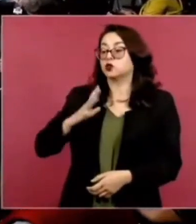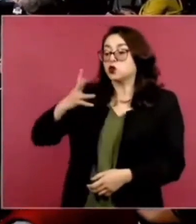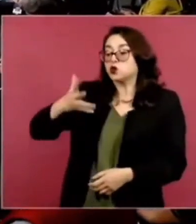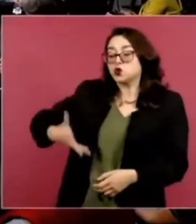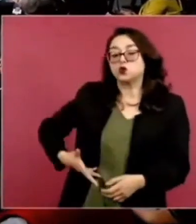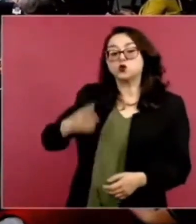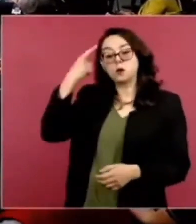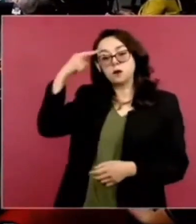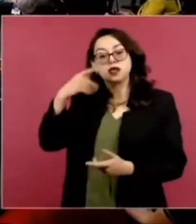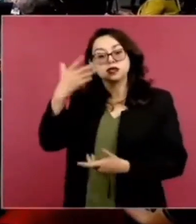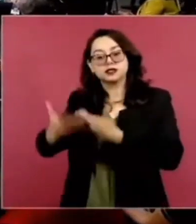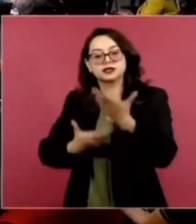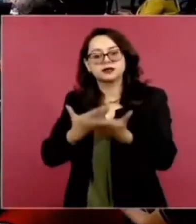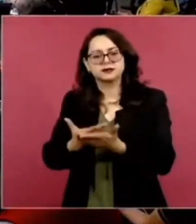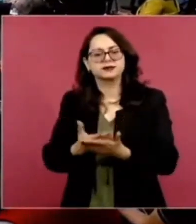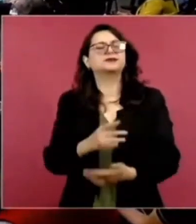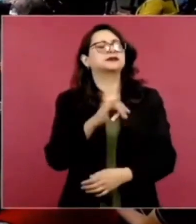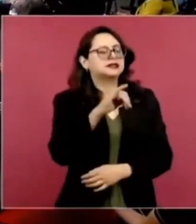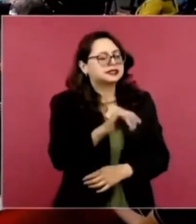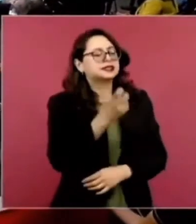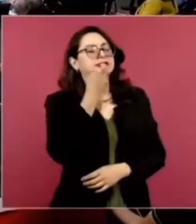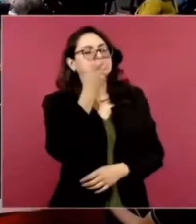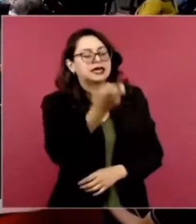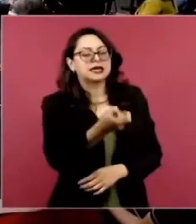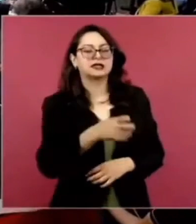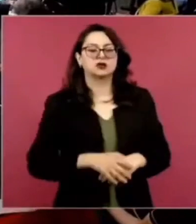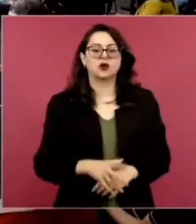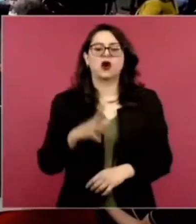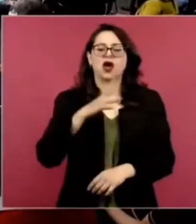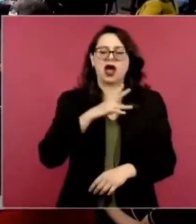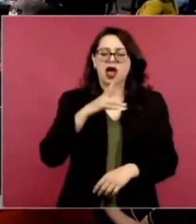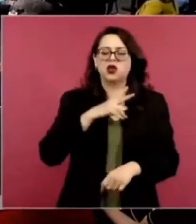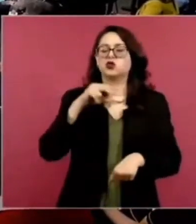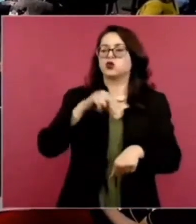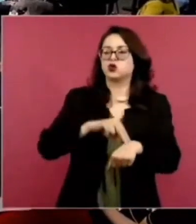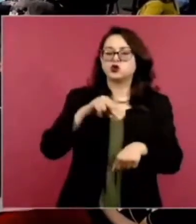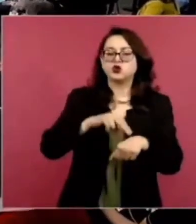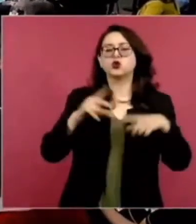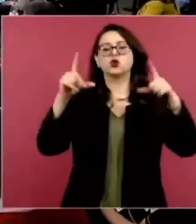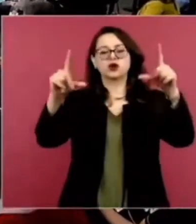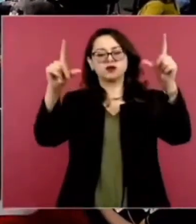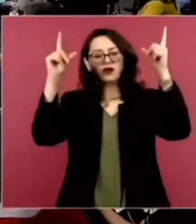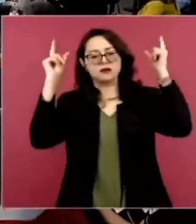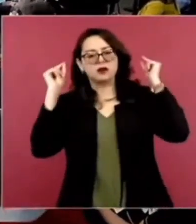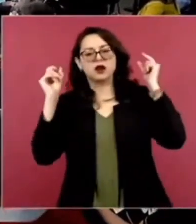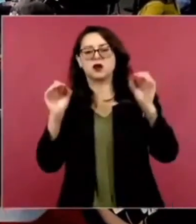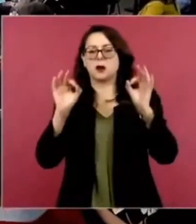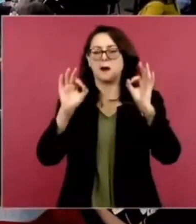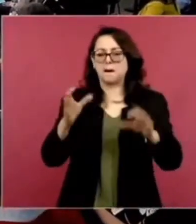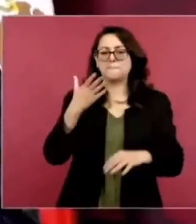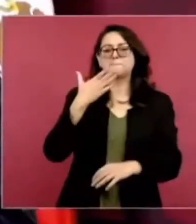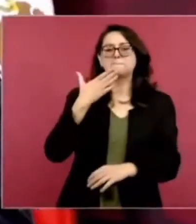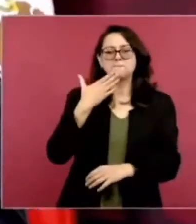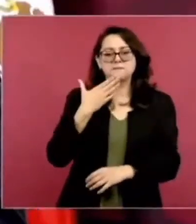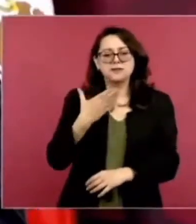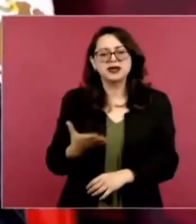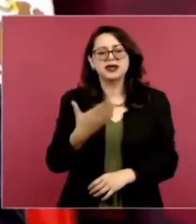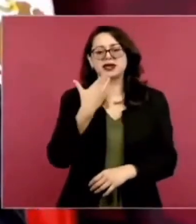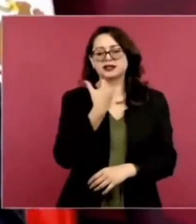hay gente muy buena, enfermeras, médicos, pero hay también